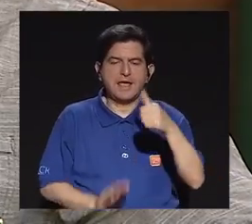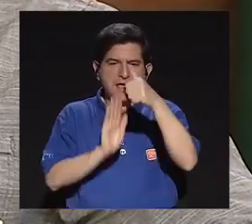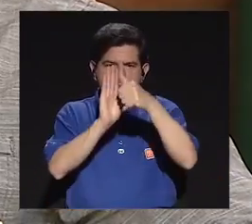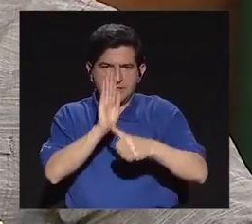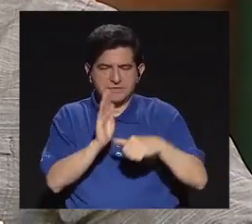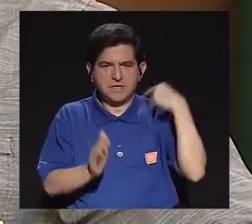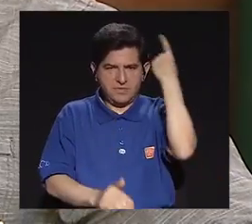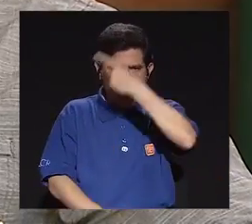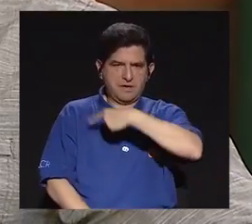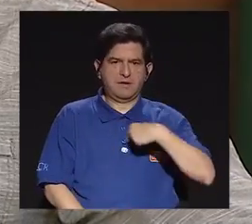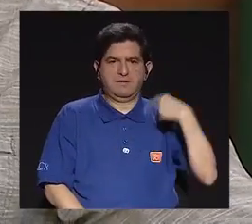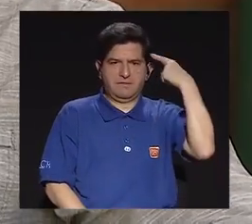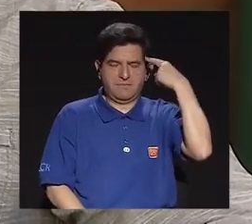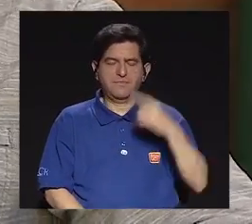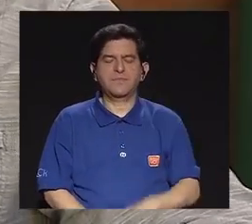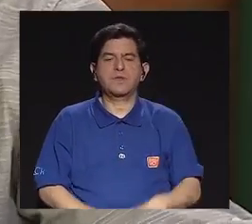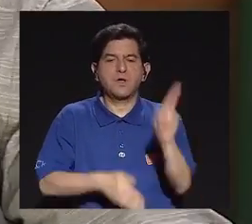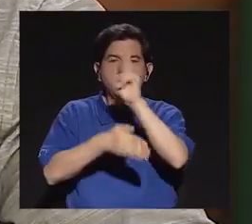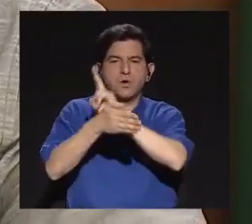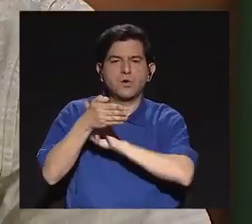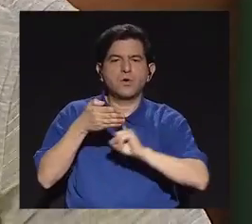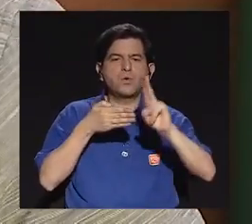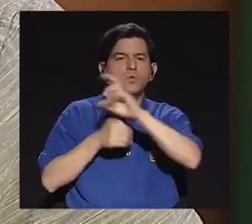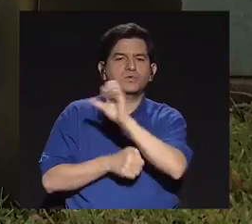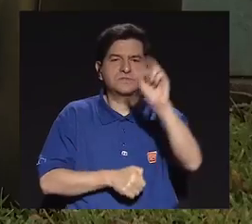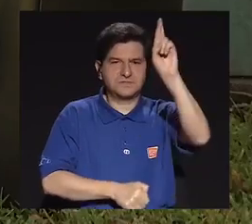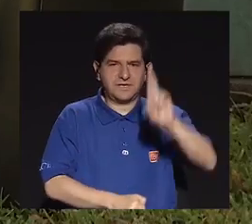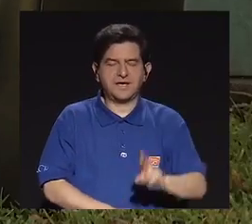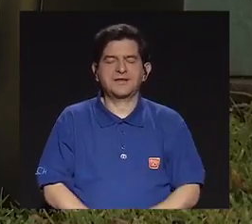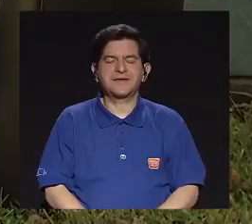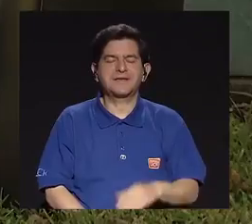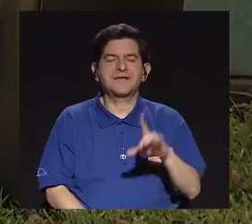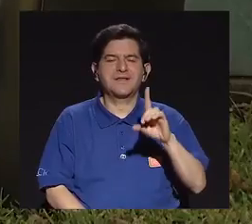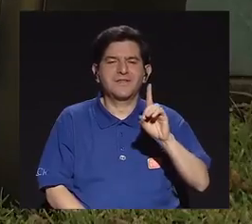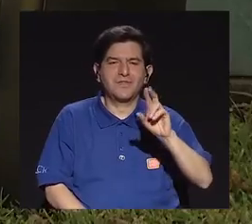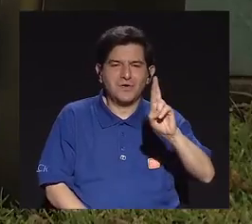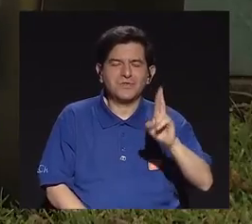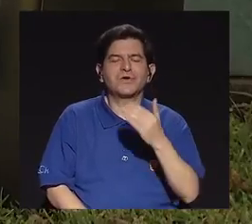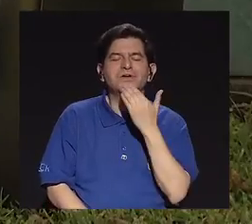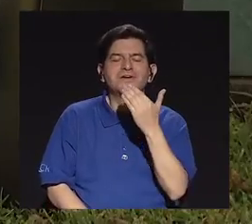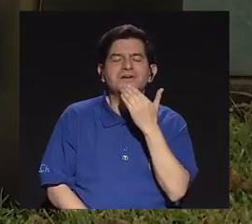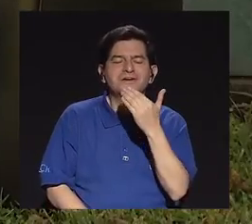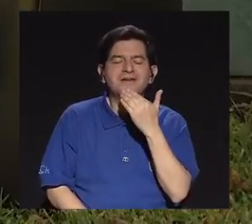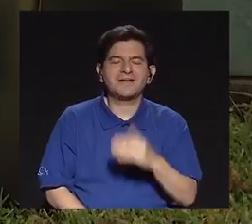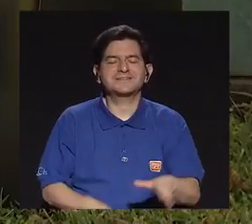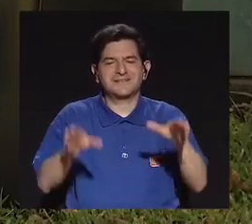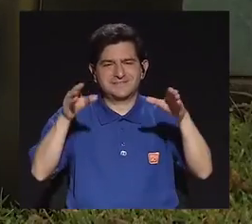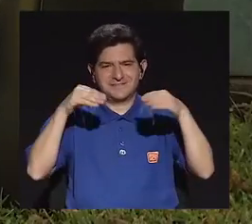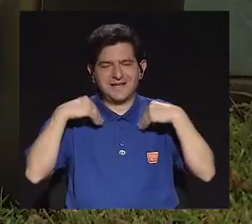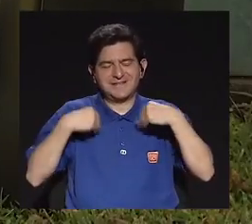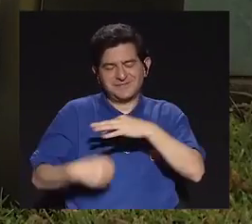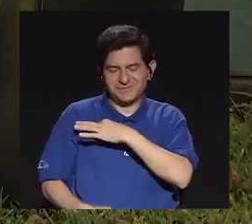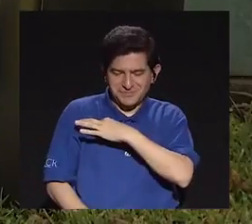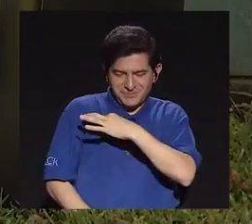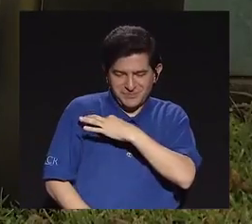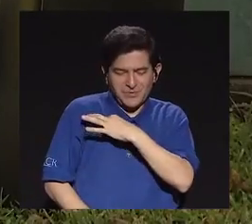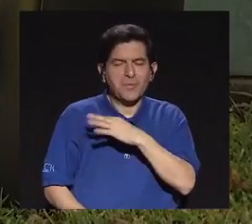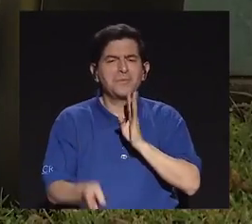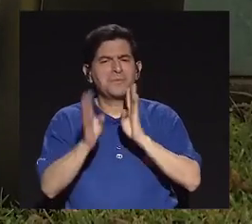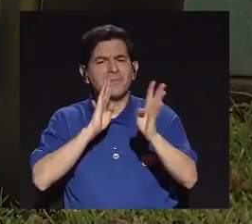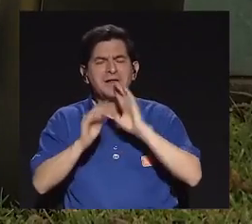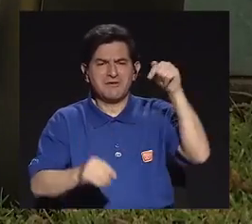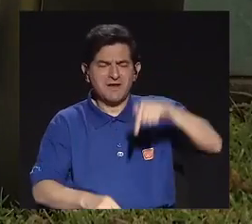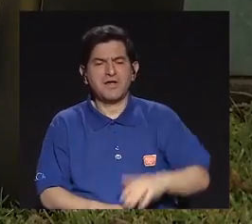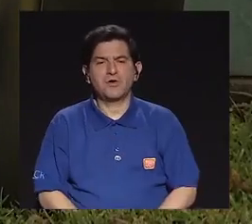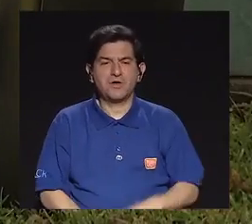y cirugía de cabeza y cuello de la Universidad de Costa Rica. Doctor, muchísimas gracias por la invitación, por aceptar la invitación para